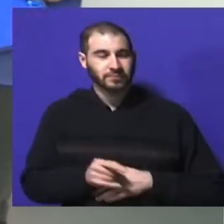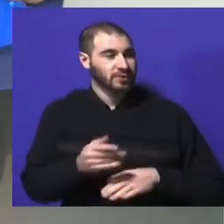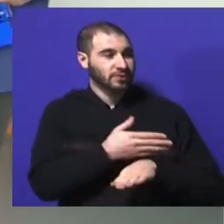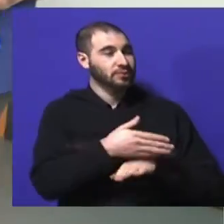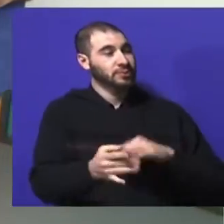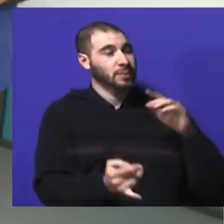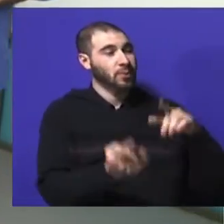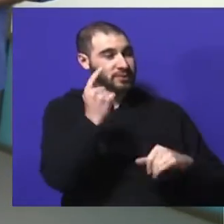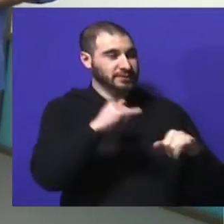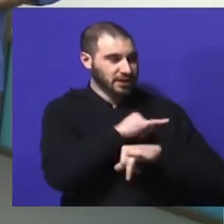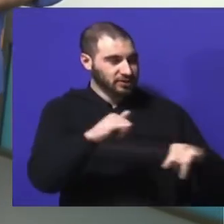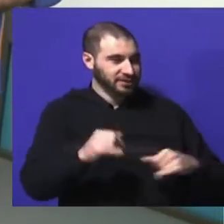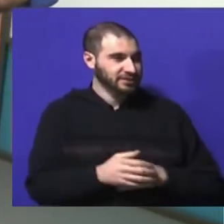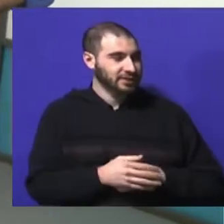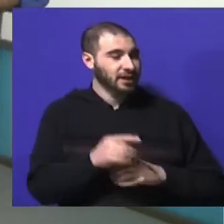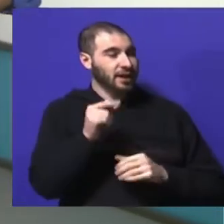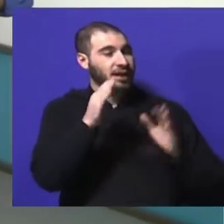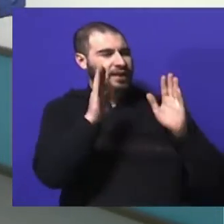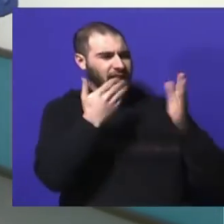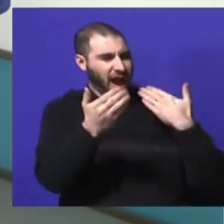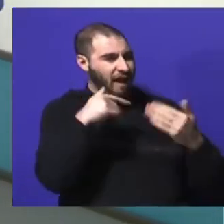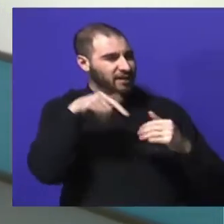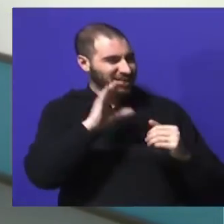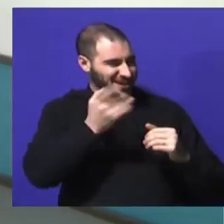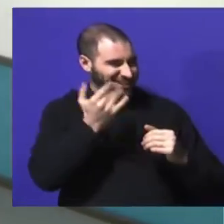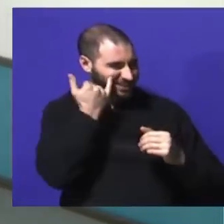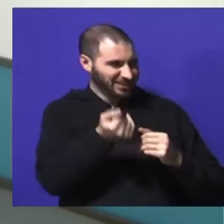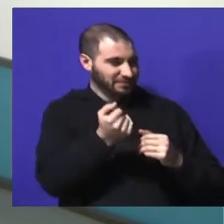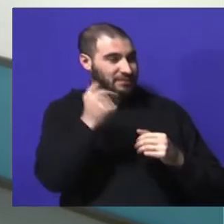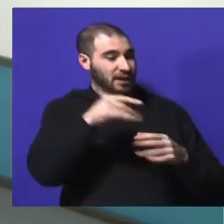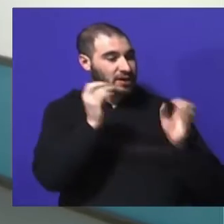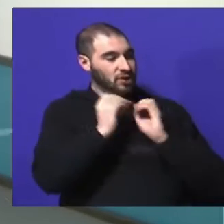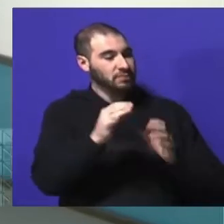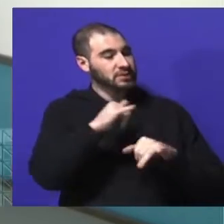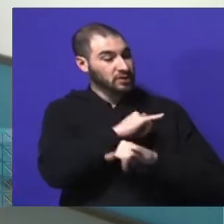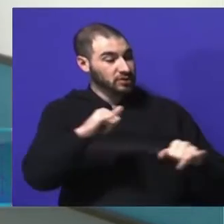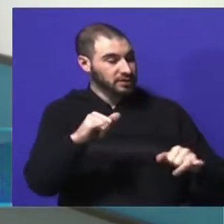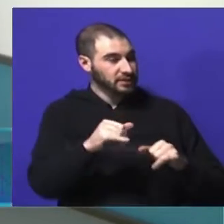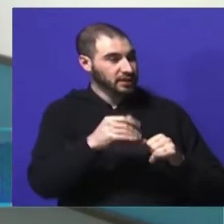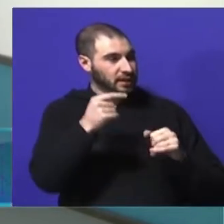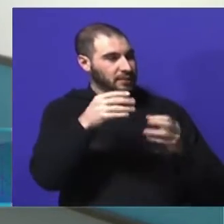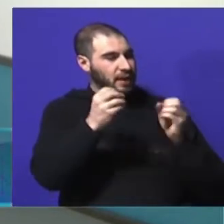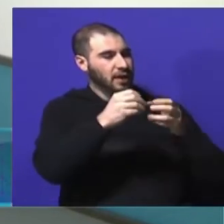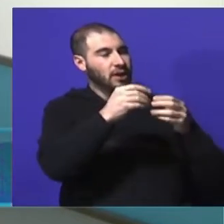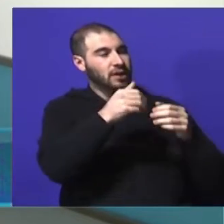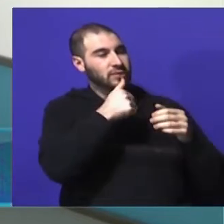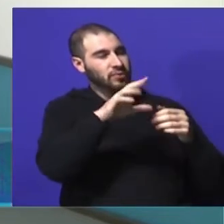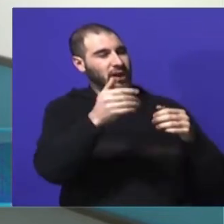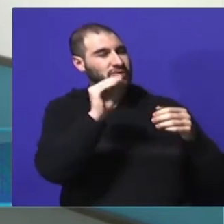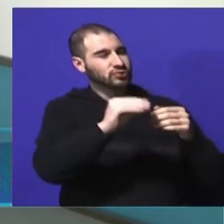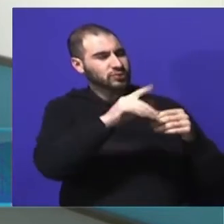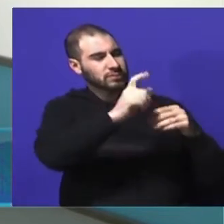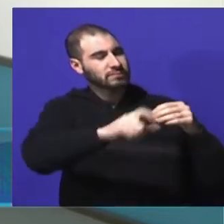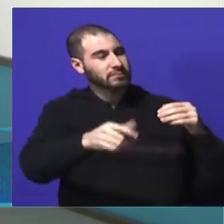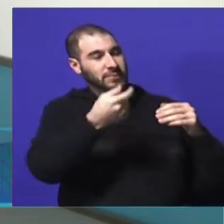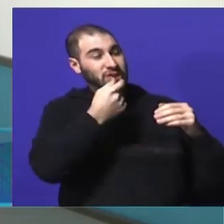Continuamos en Universidad Noticias. Hemos hablado mucho aquí en el noticiero desde que surgió la noticia del derrame de cianuro allí en Veladero, en la